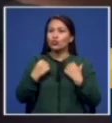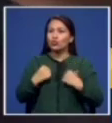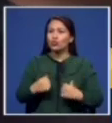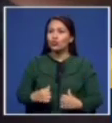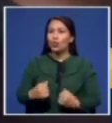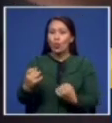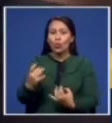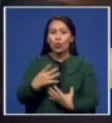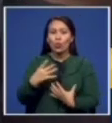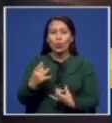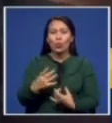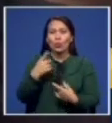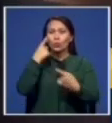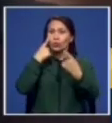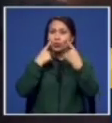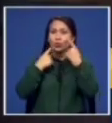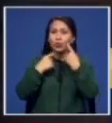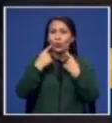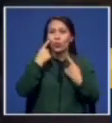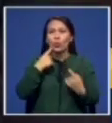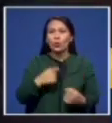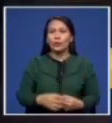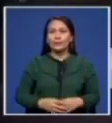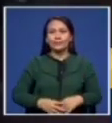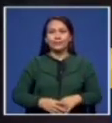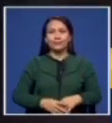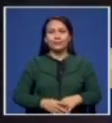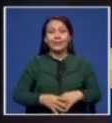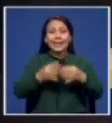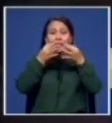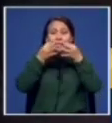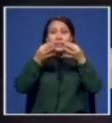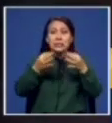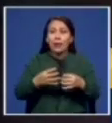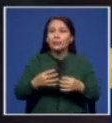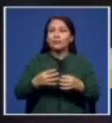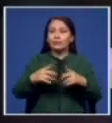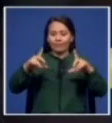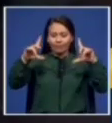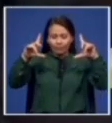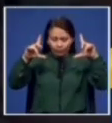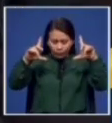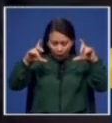quebrándose, llorando. Le hicieron una resonancia magnética y